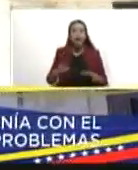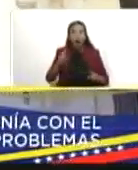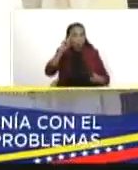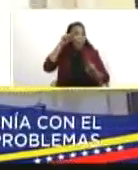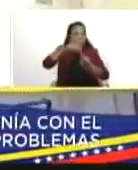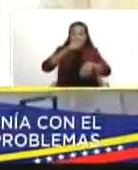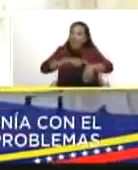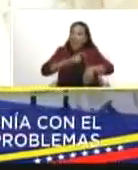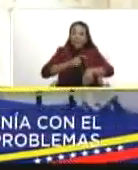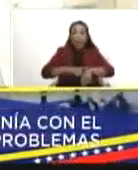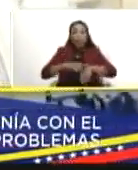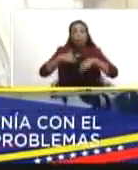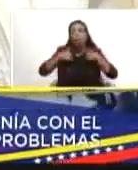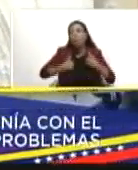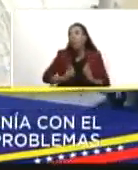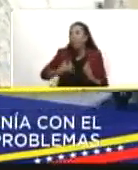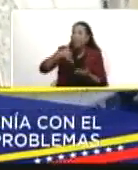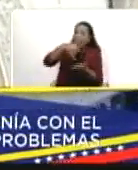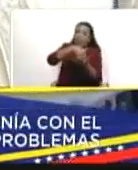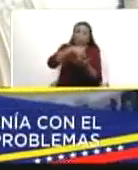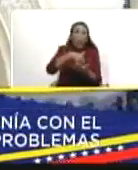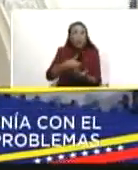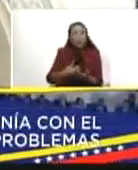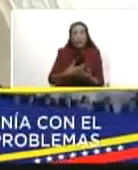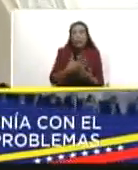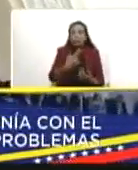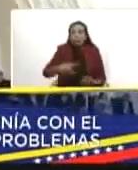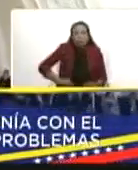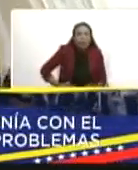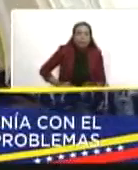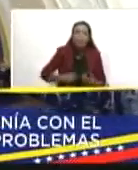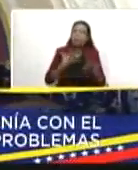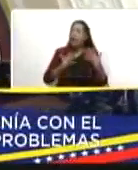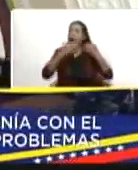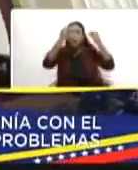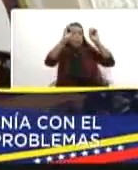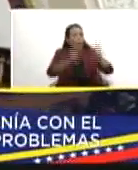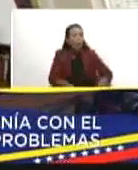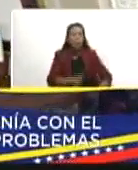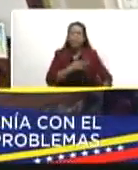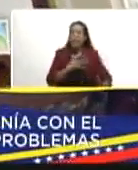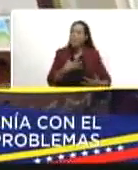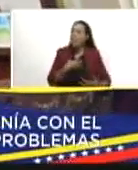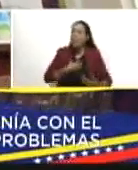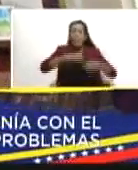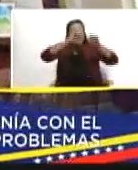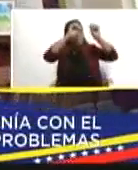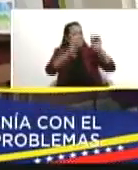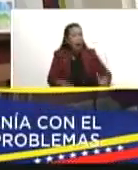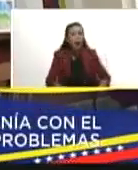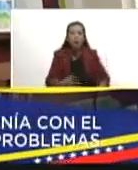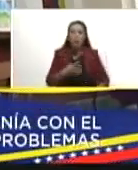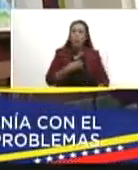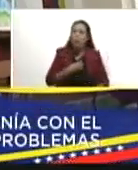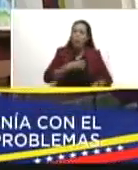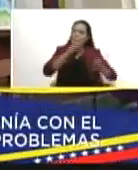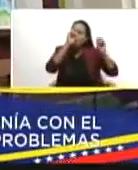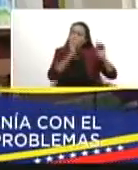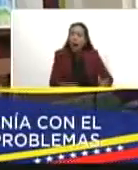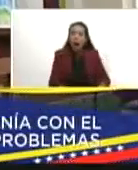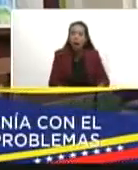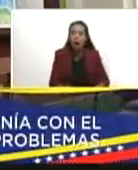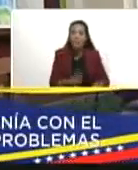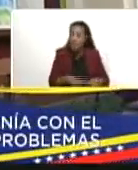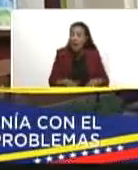momento en que el cansancio a veces tienta hay un momento que el cansancio tienta